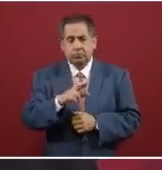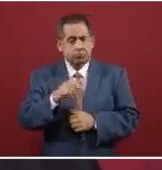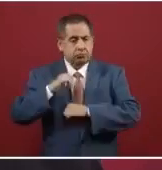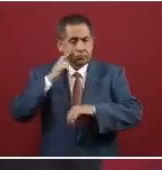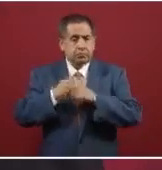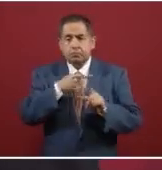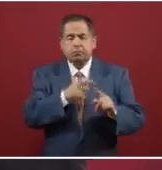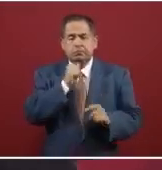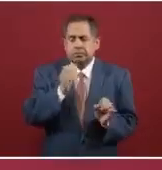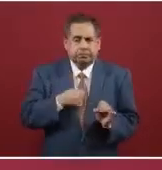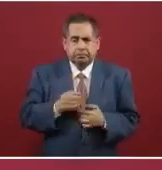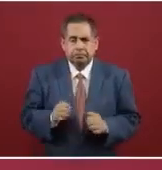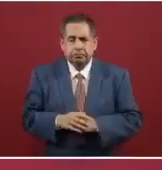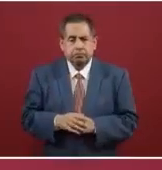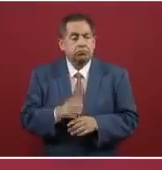porque es